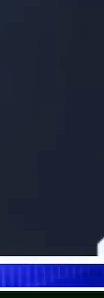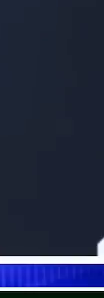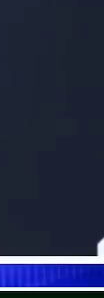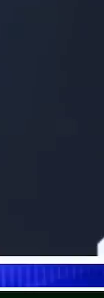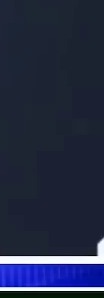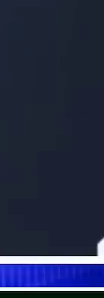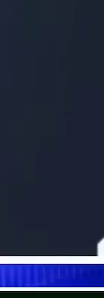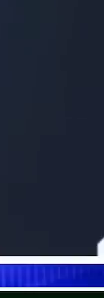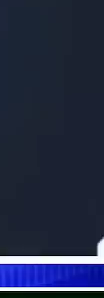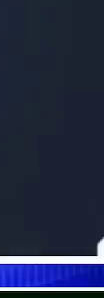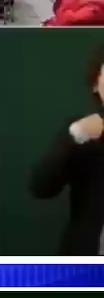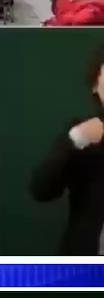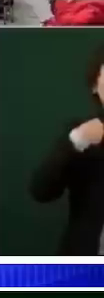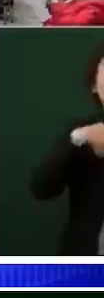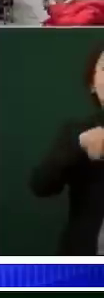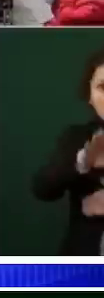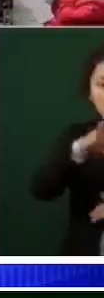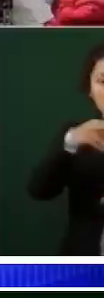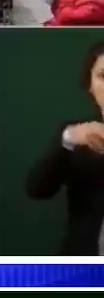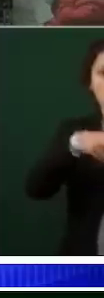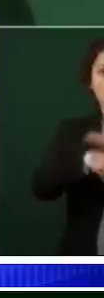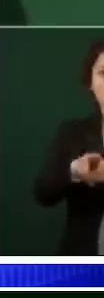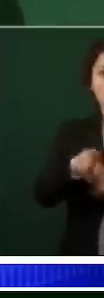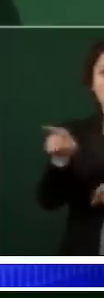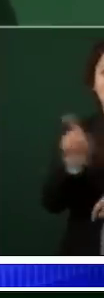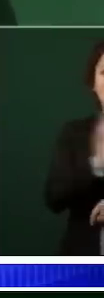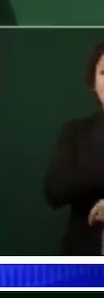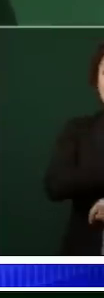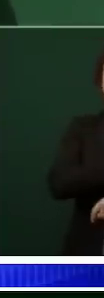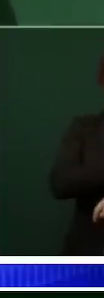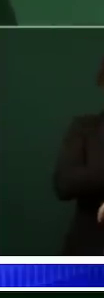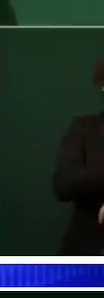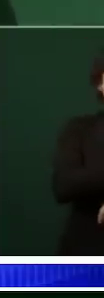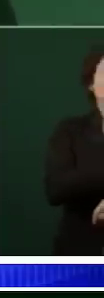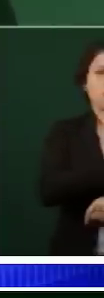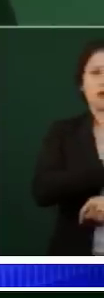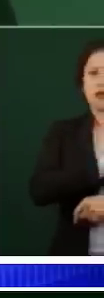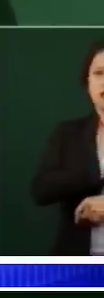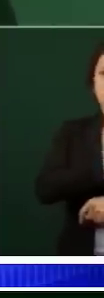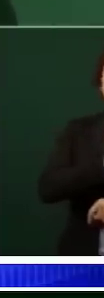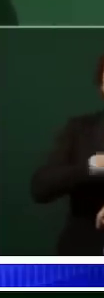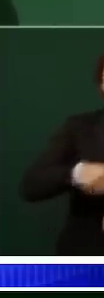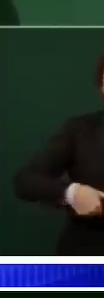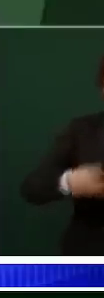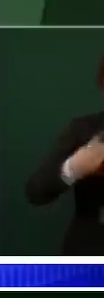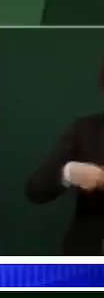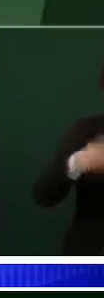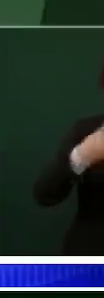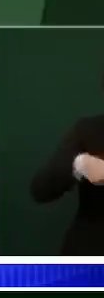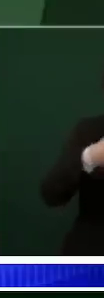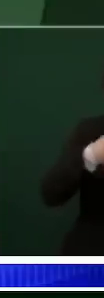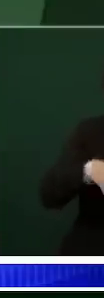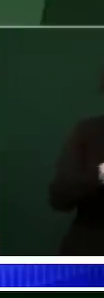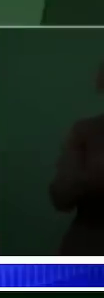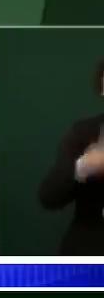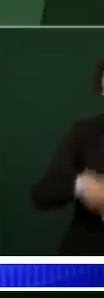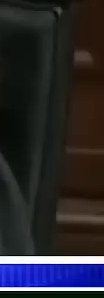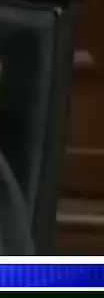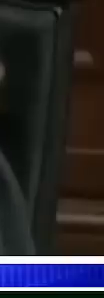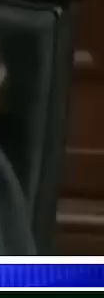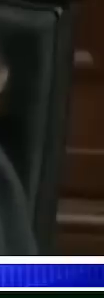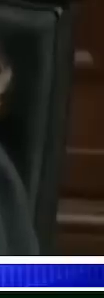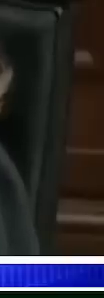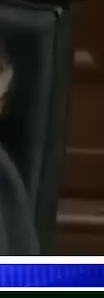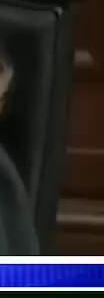y no solo estamos escuchando la versión de la propia Yasmín ese es el problema en el que está metido grabo ahora cómo echar para